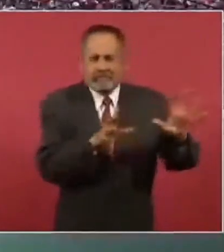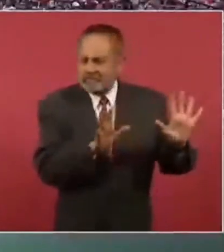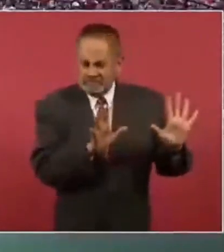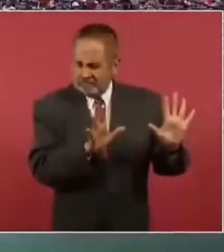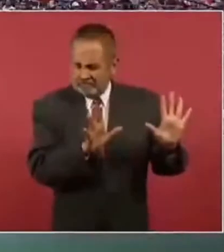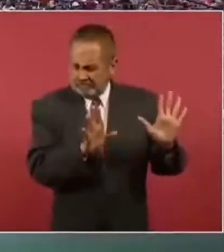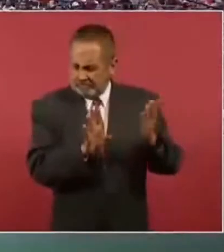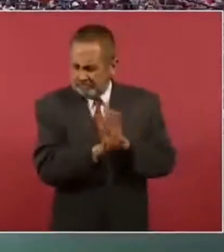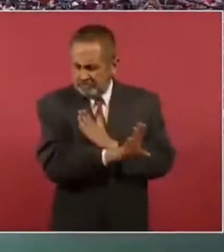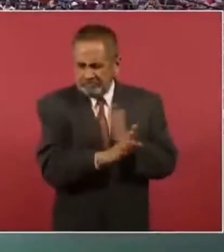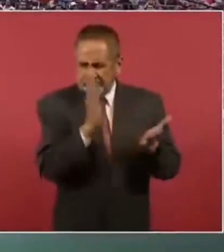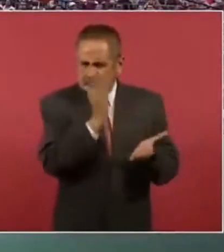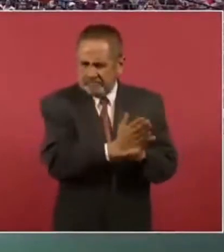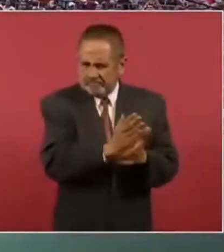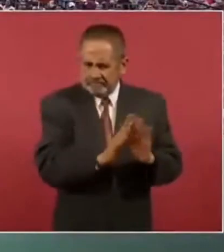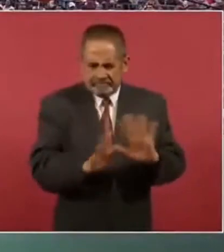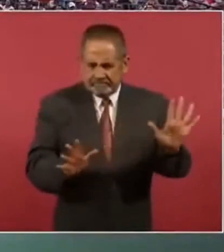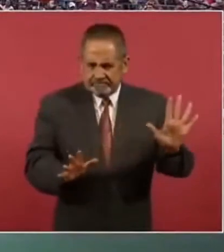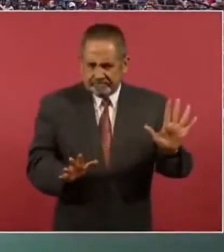Ahora